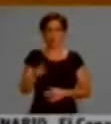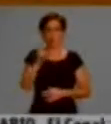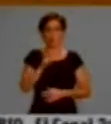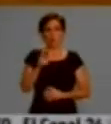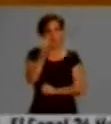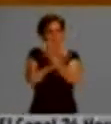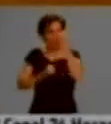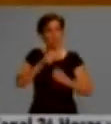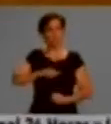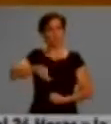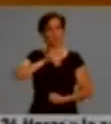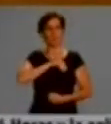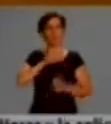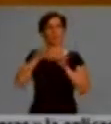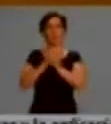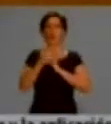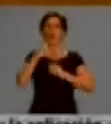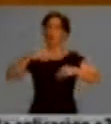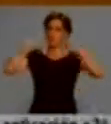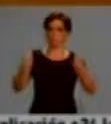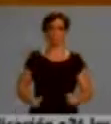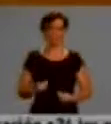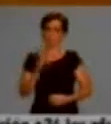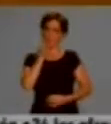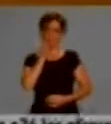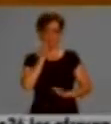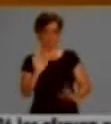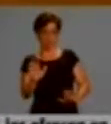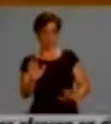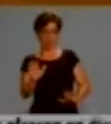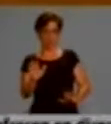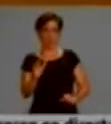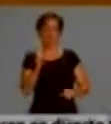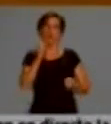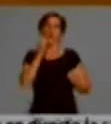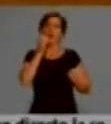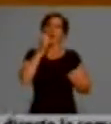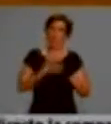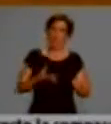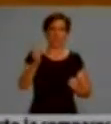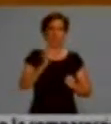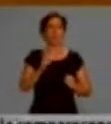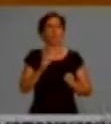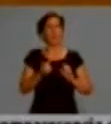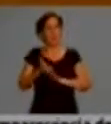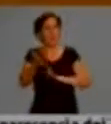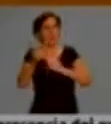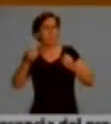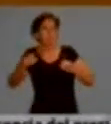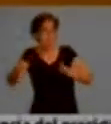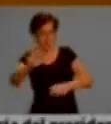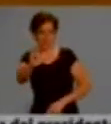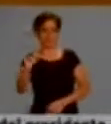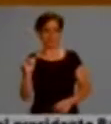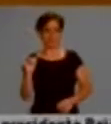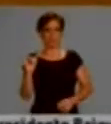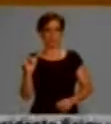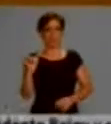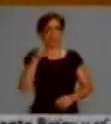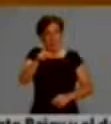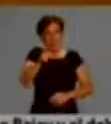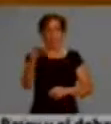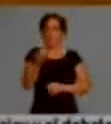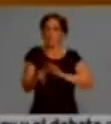economía española no goza todavía de buena salud. No está bien, pero va mejor. Y debemos procurar que